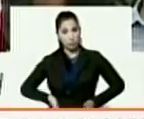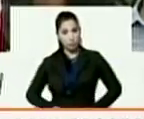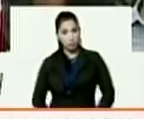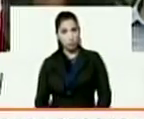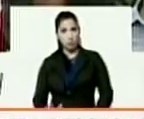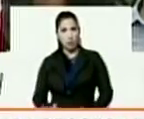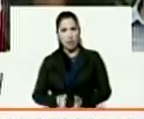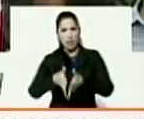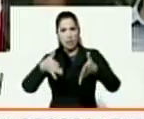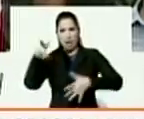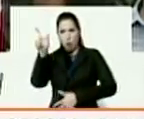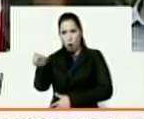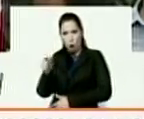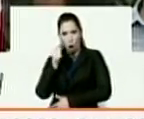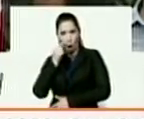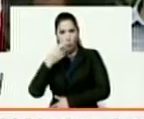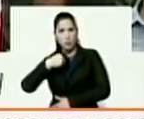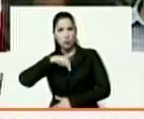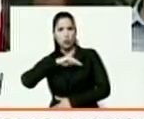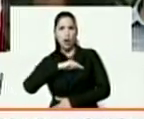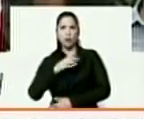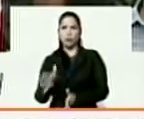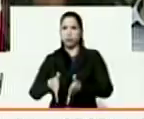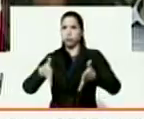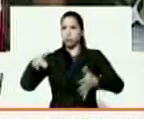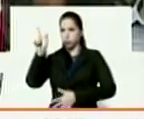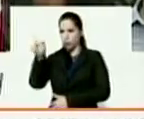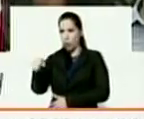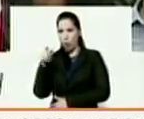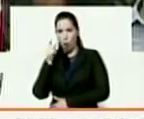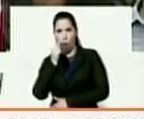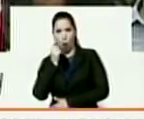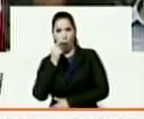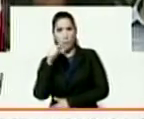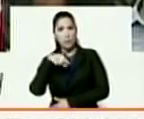mariscal de ayacucho de nuestro gran mariscal de ayacucho